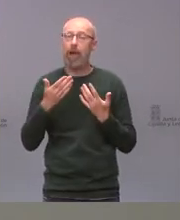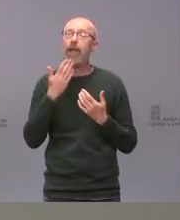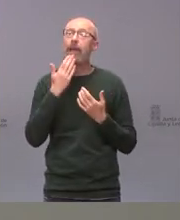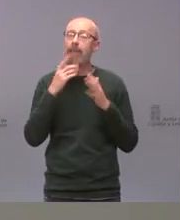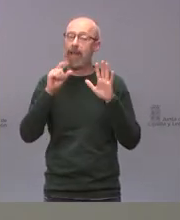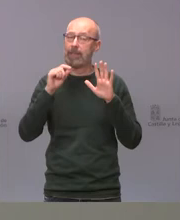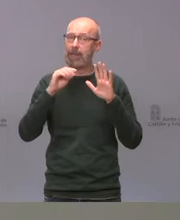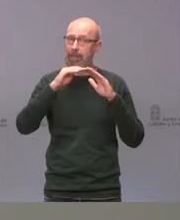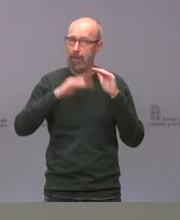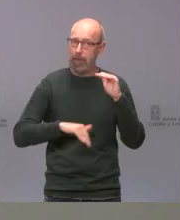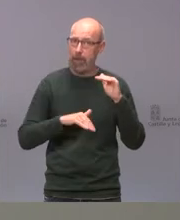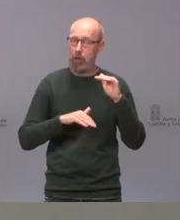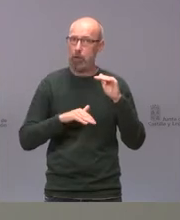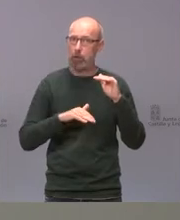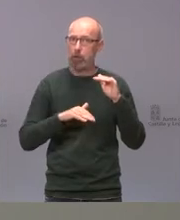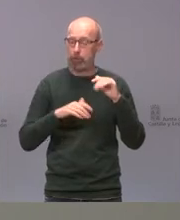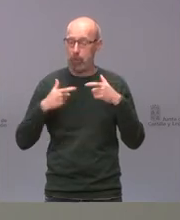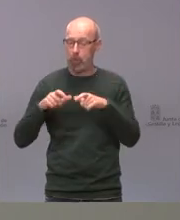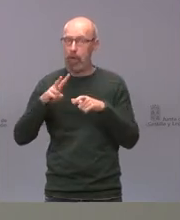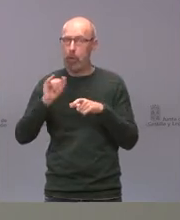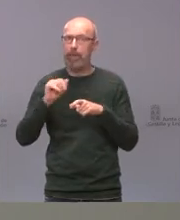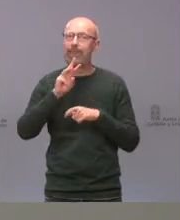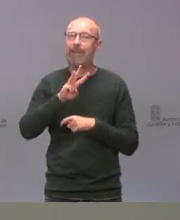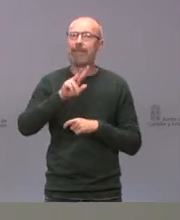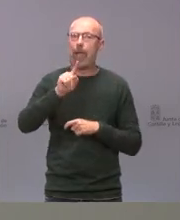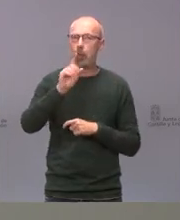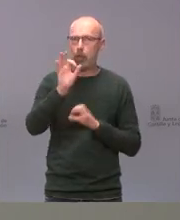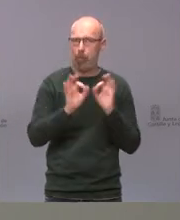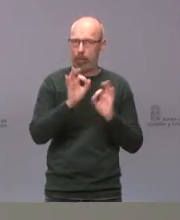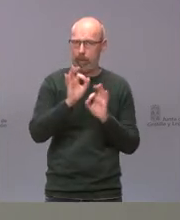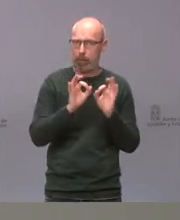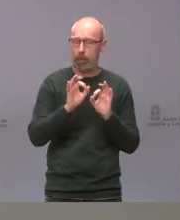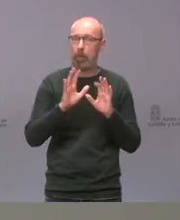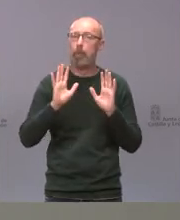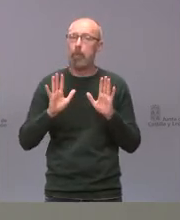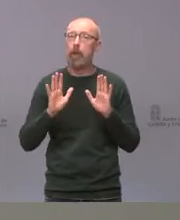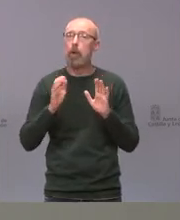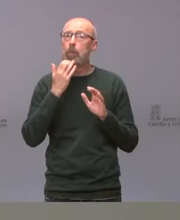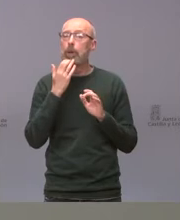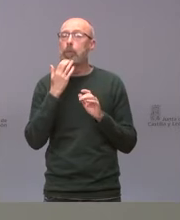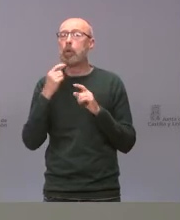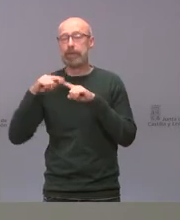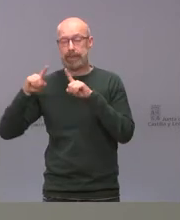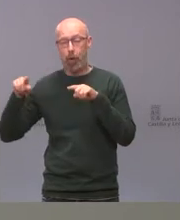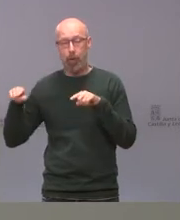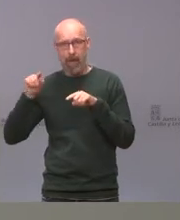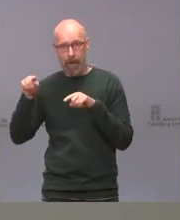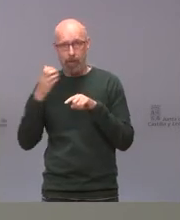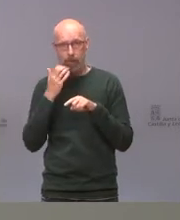60 años ingresados en críticos es del 31%, pero tenemos máximos como Segovia, en los que está